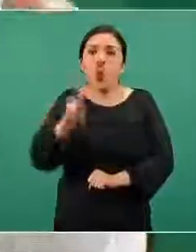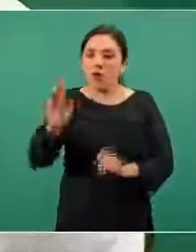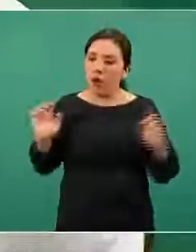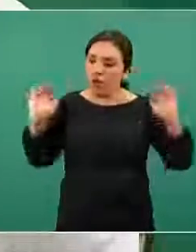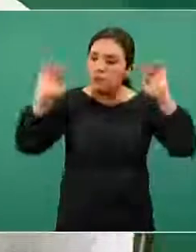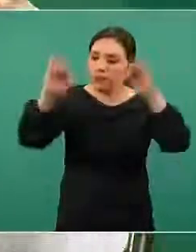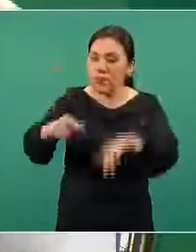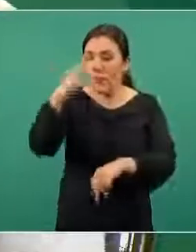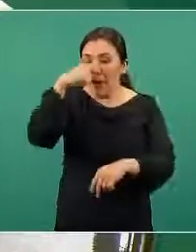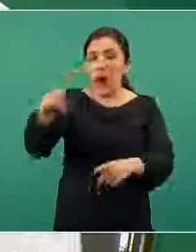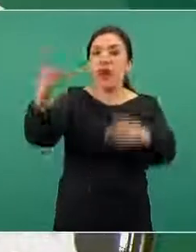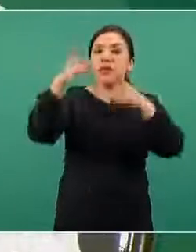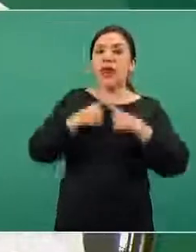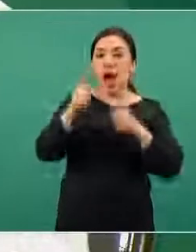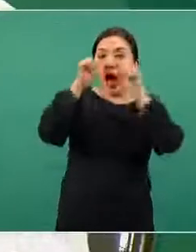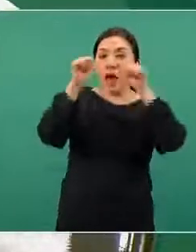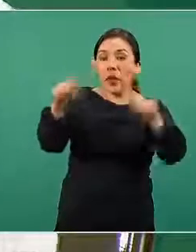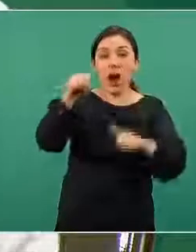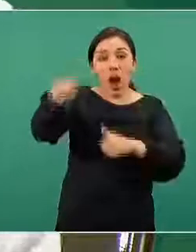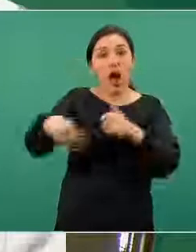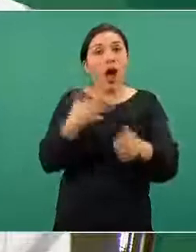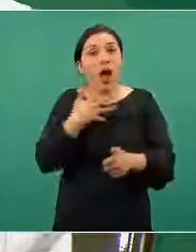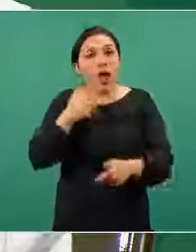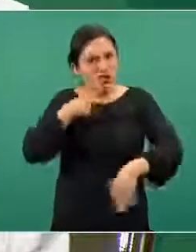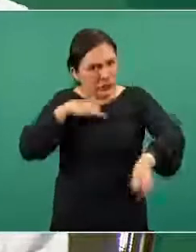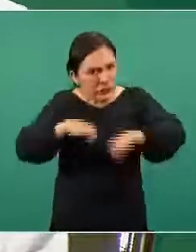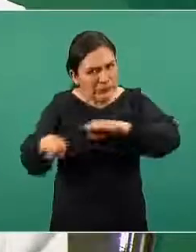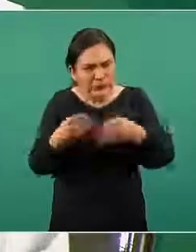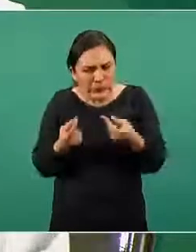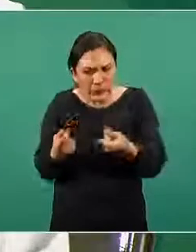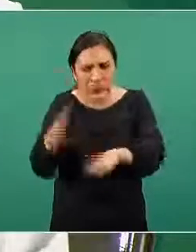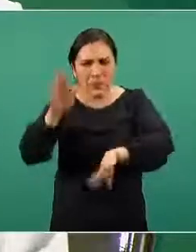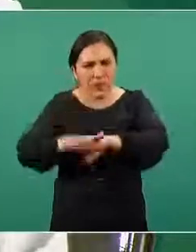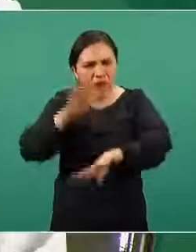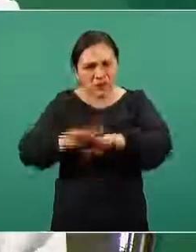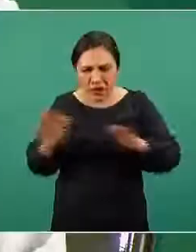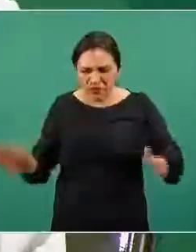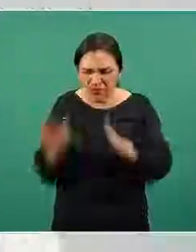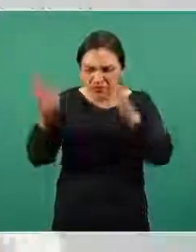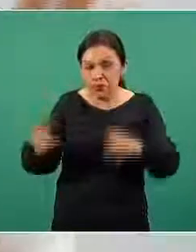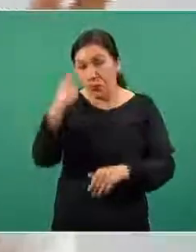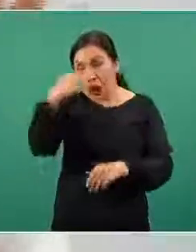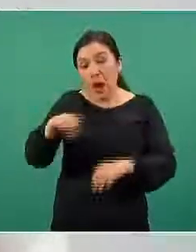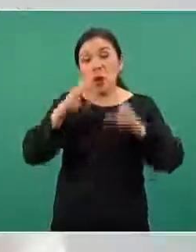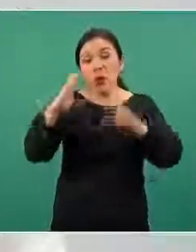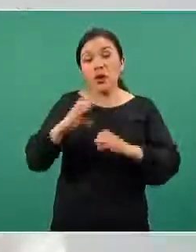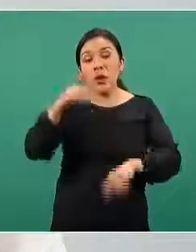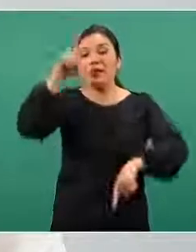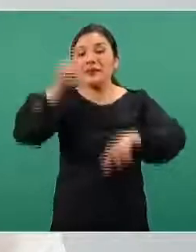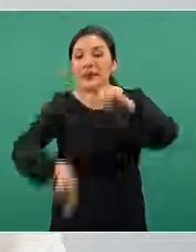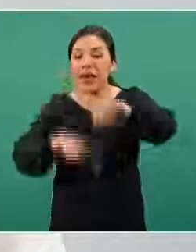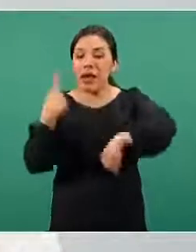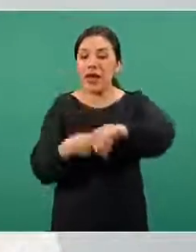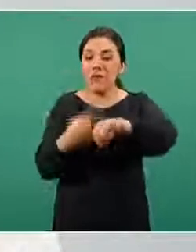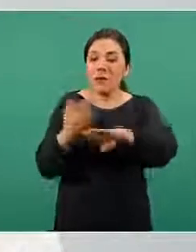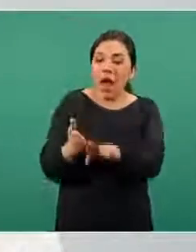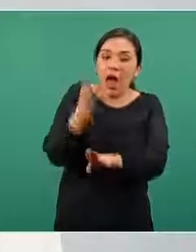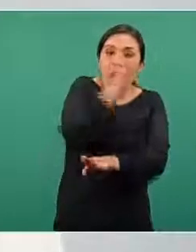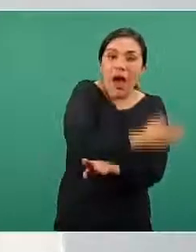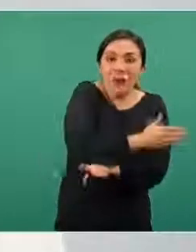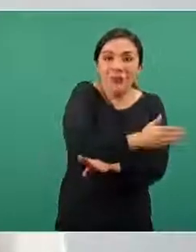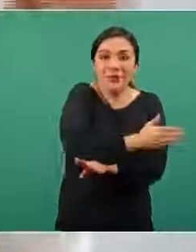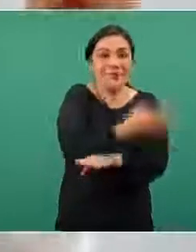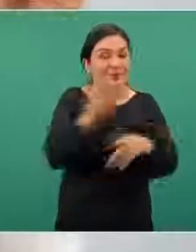recibir, ahí vamos a estar trabajando, y ahí es donde vamos a impulsar todo lo que es la medicina preventiva,